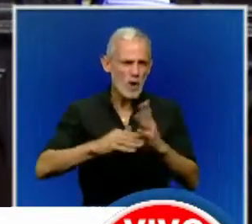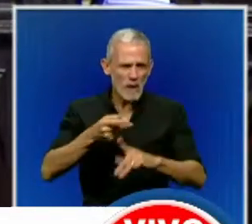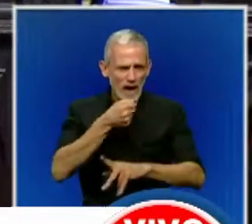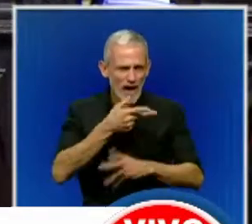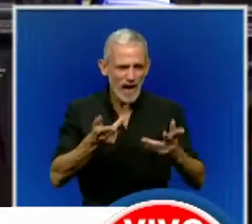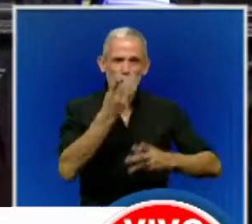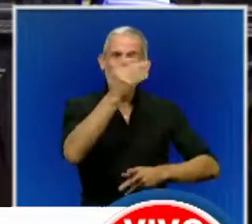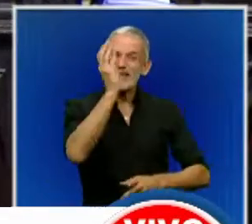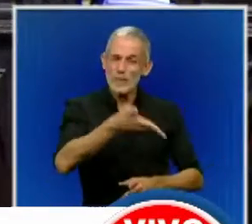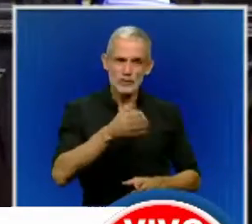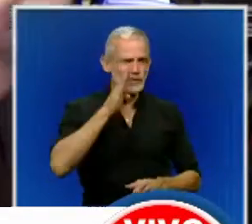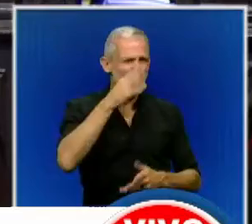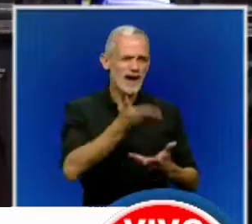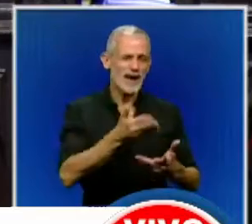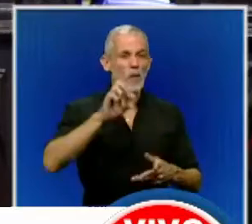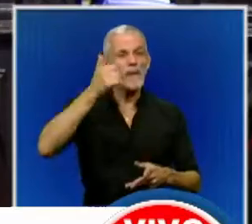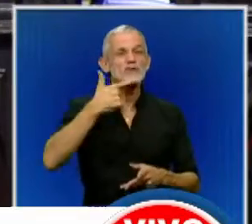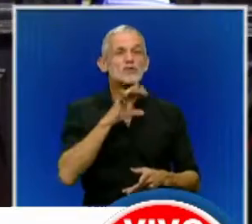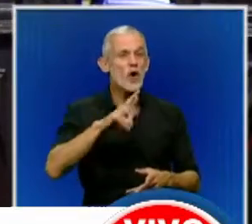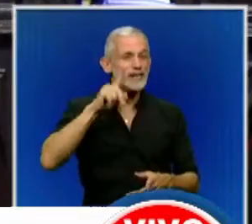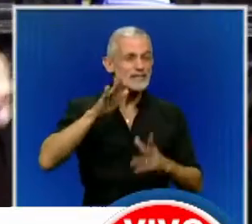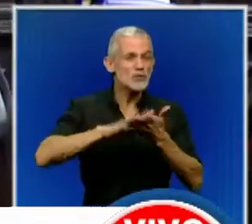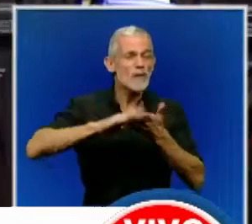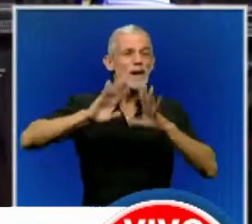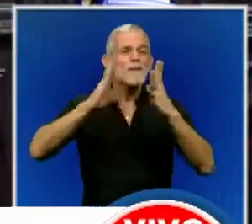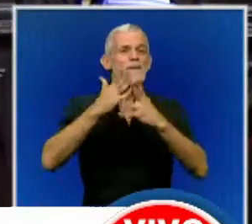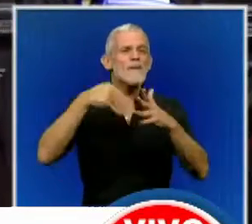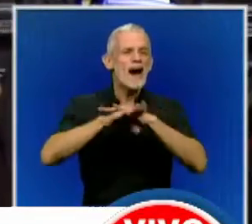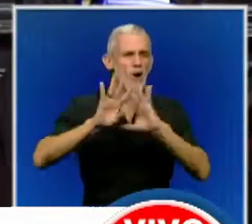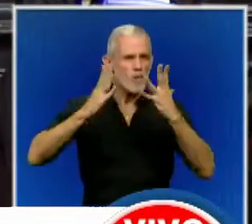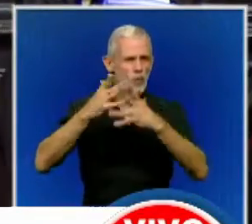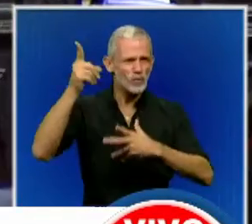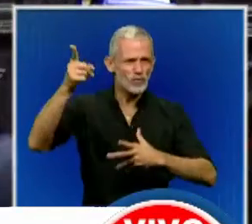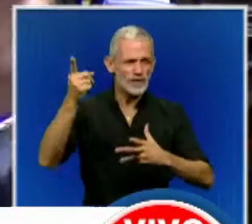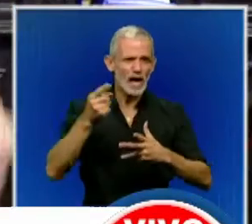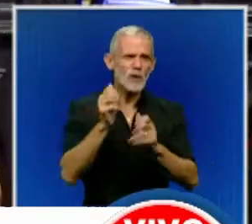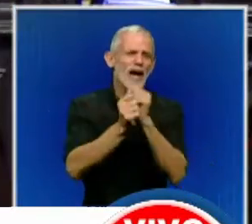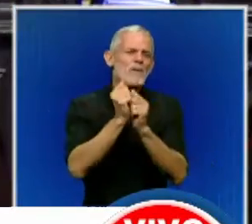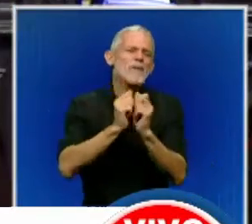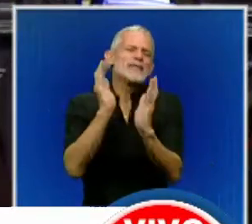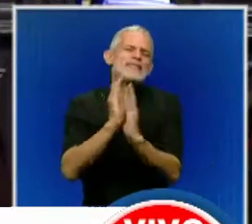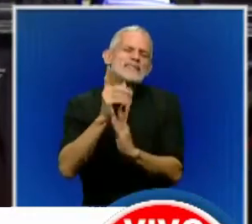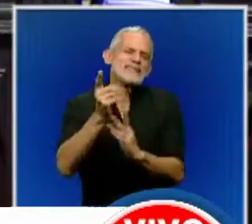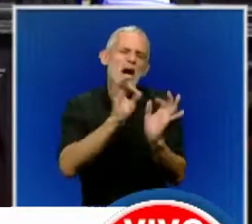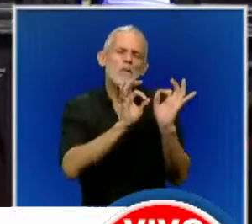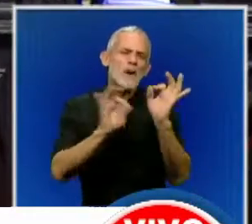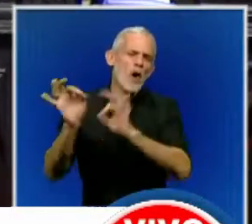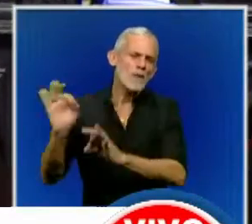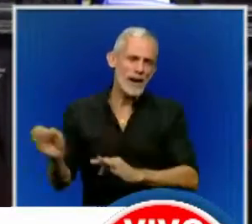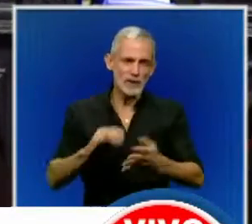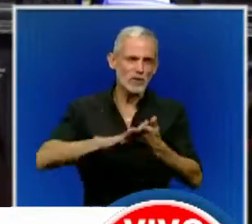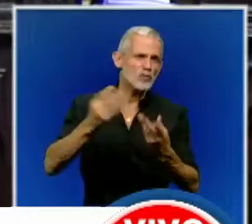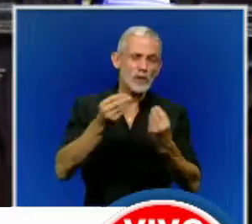lo que dijo Pastori del Banco Mundial es un informe de microempresas sobre el promedio de las microempresas, sobre cuánto